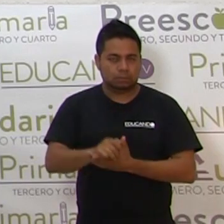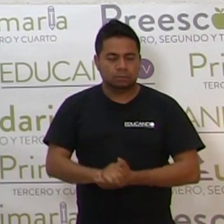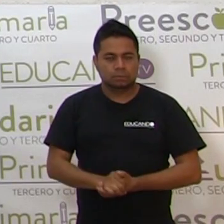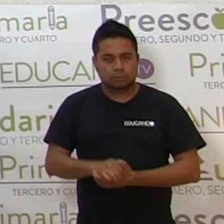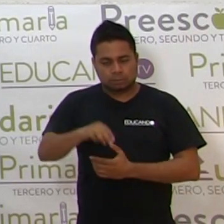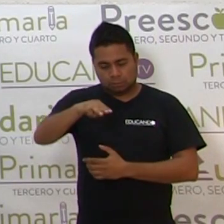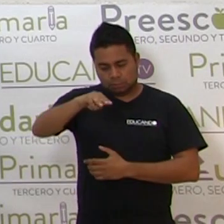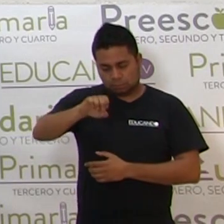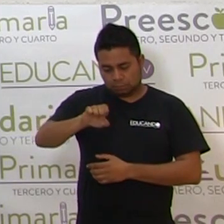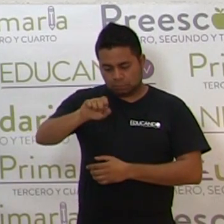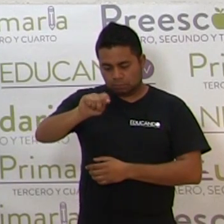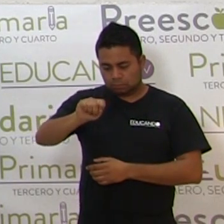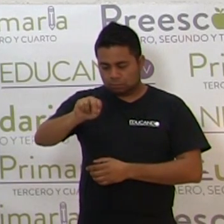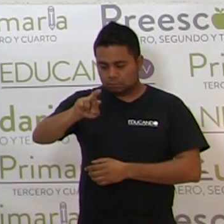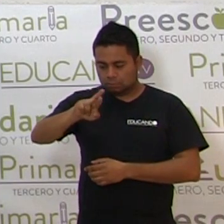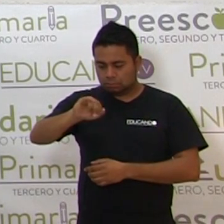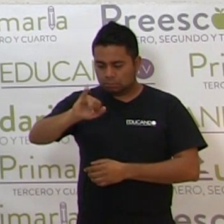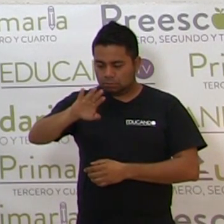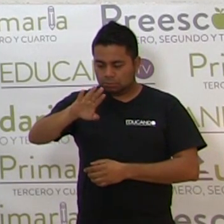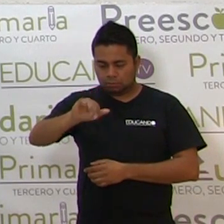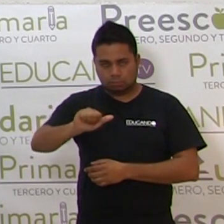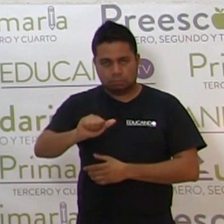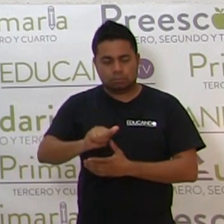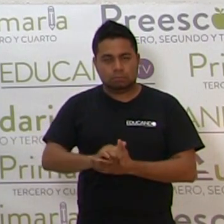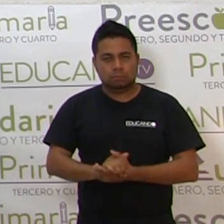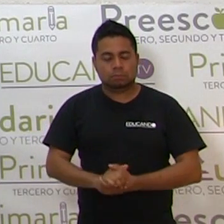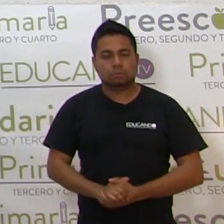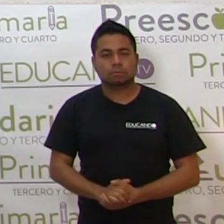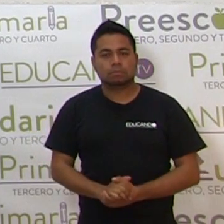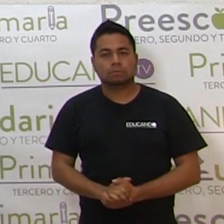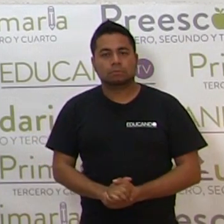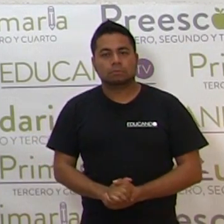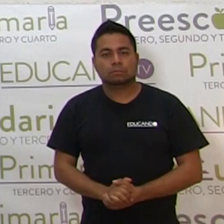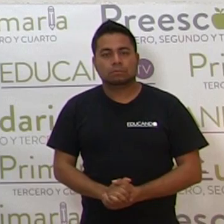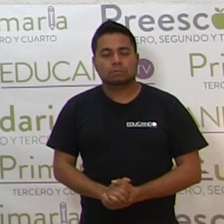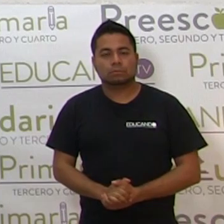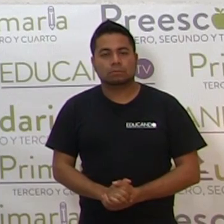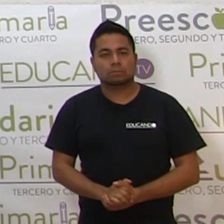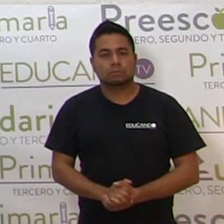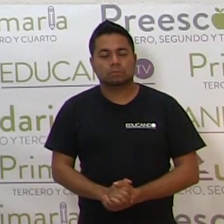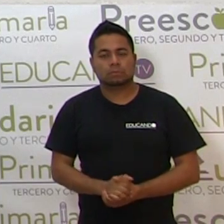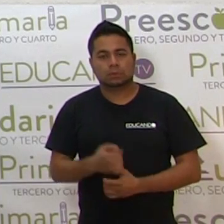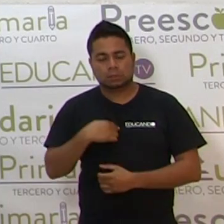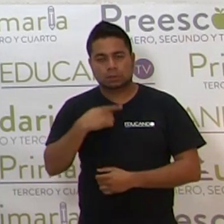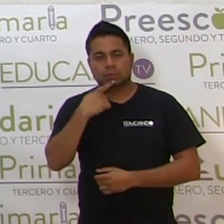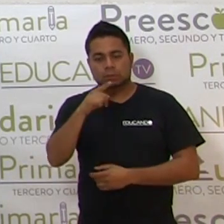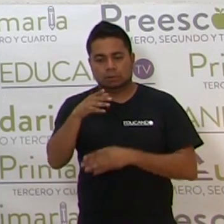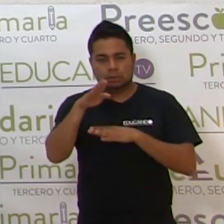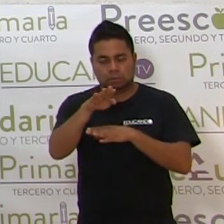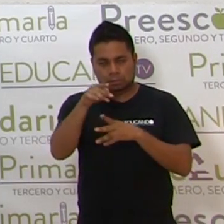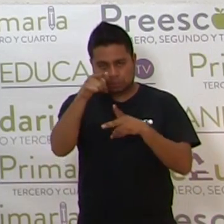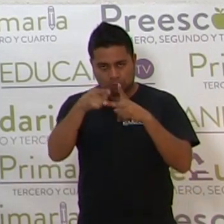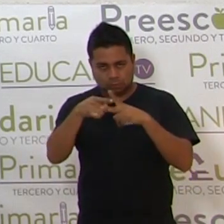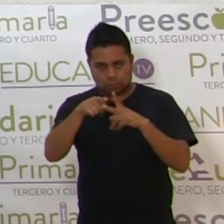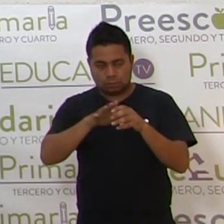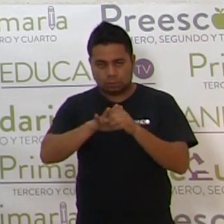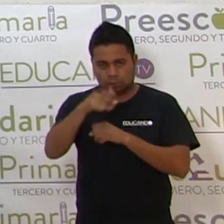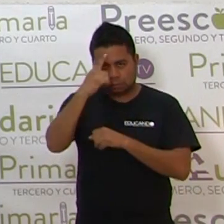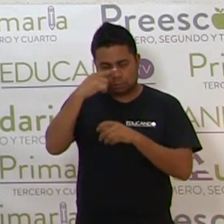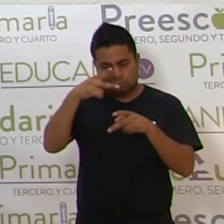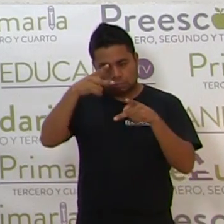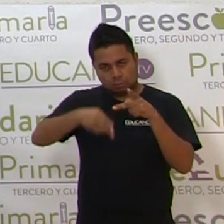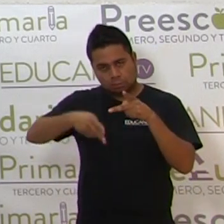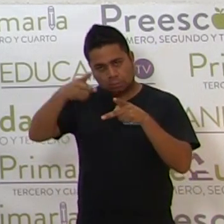la métrica, nos estamos refiriendo a lo que es el conteo de